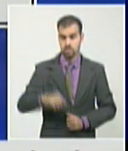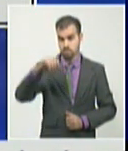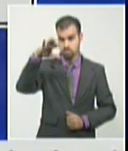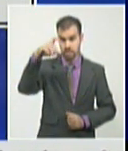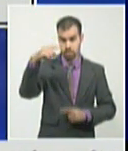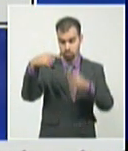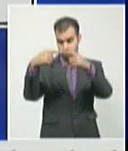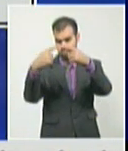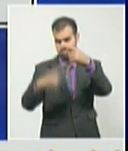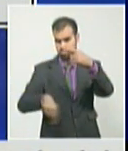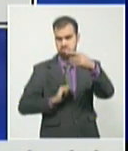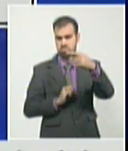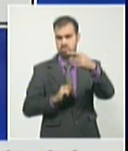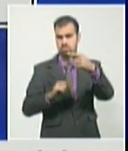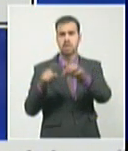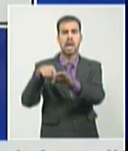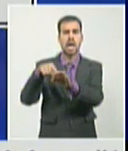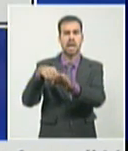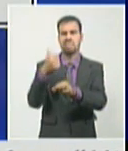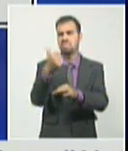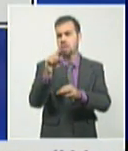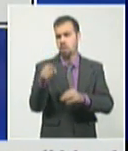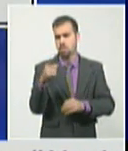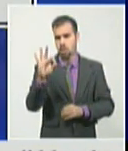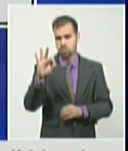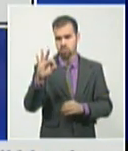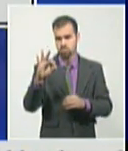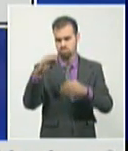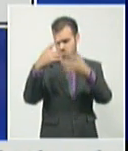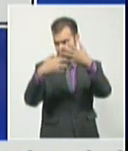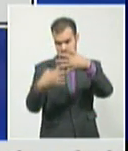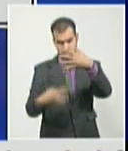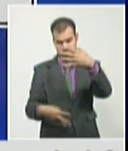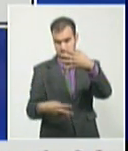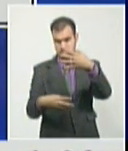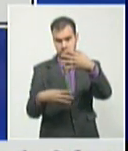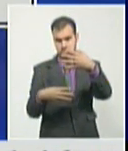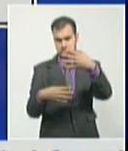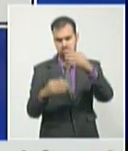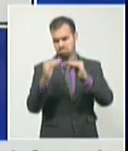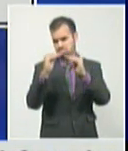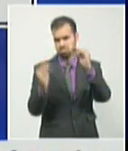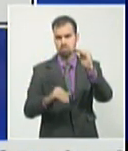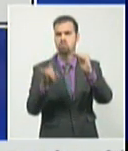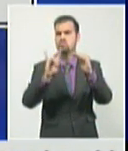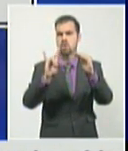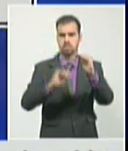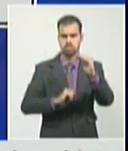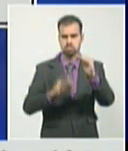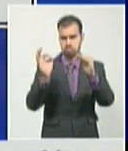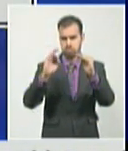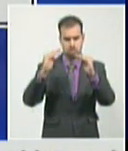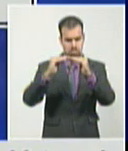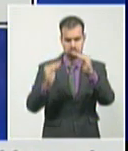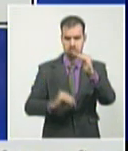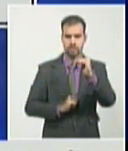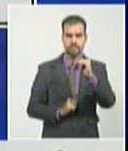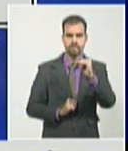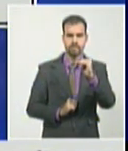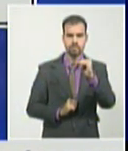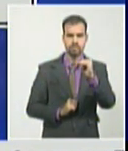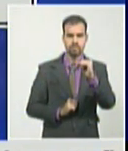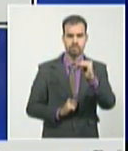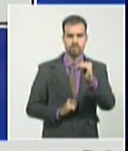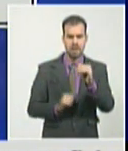en estudios que hay para todos por debajo de 9 y la tasa más baja en nuestro país